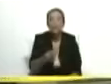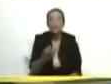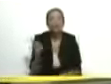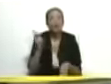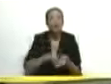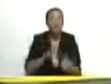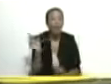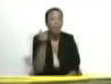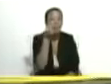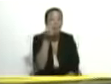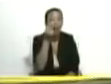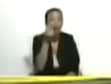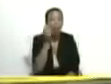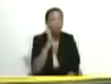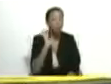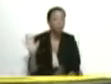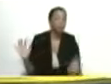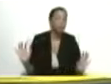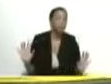nadie debe creer,